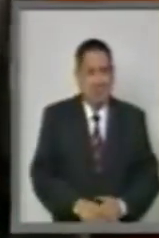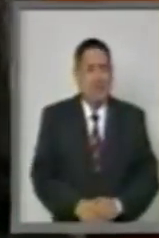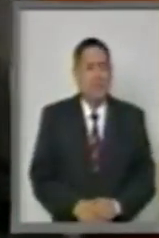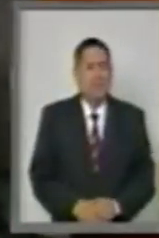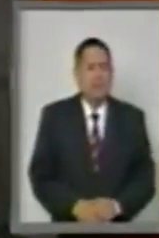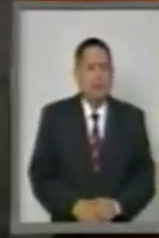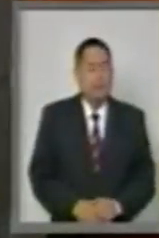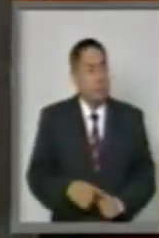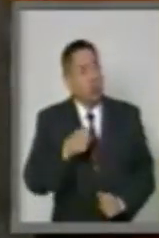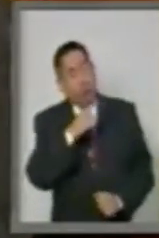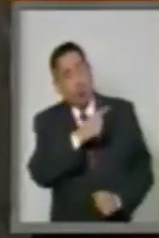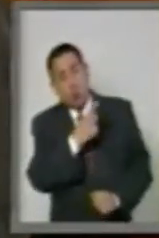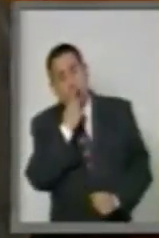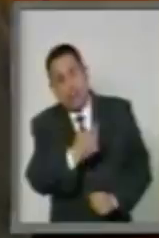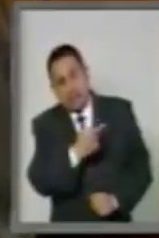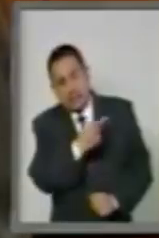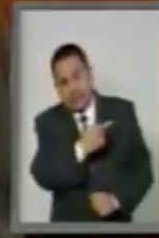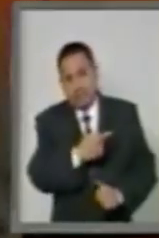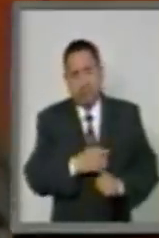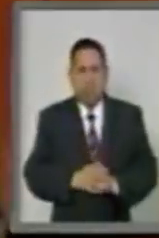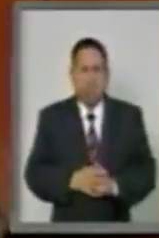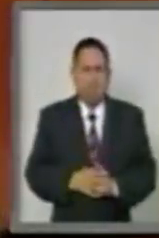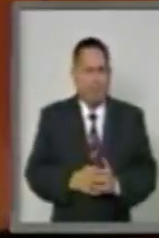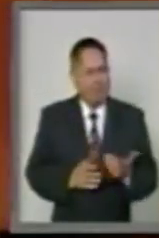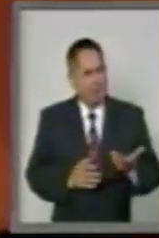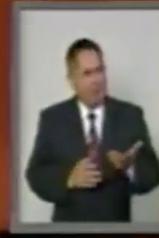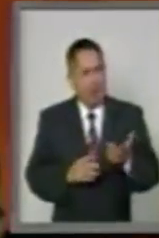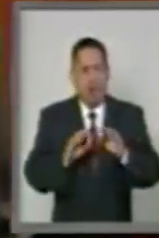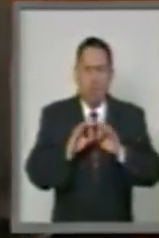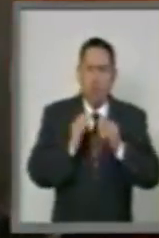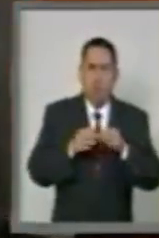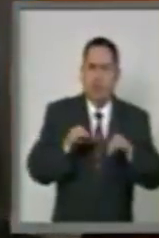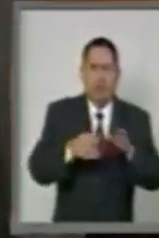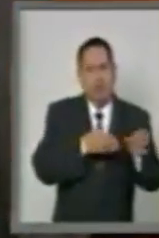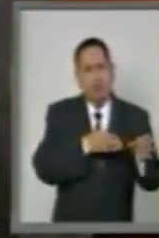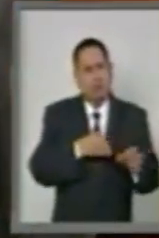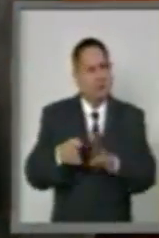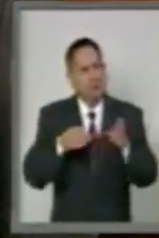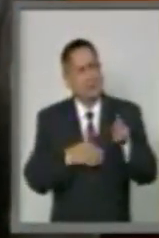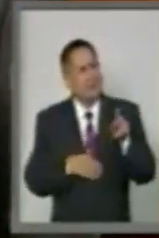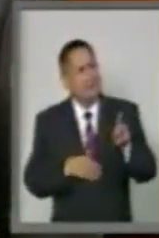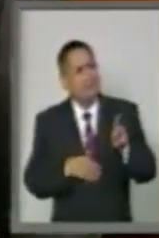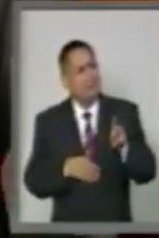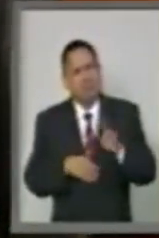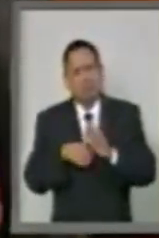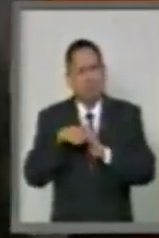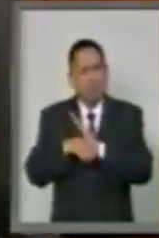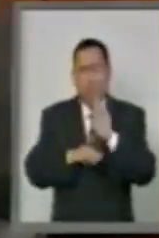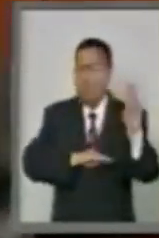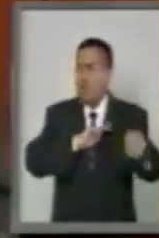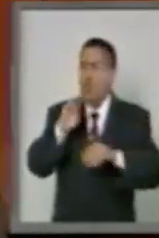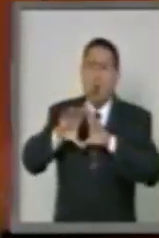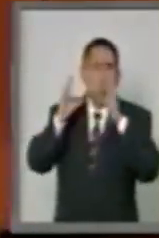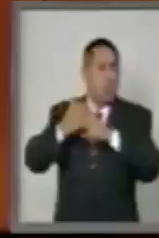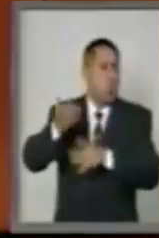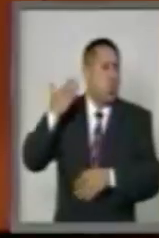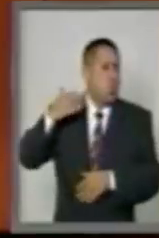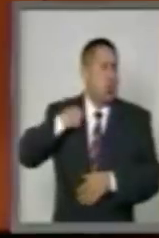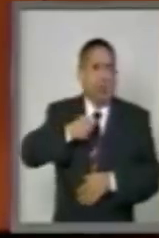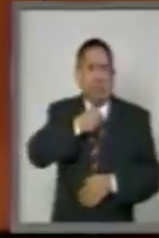Ha sostenido un modelo que ya está en crisis en el mundo entero.